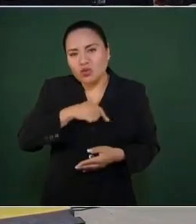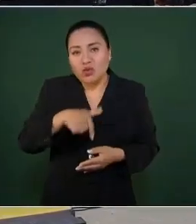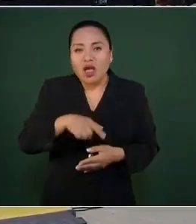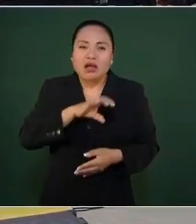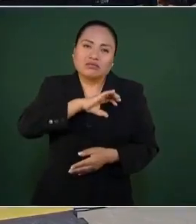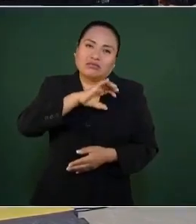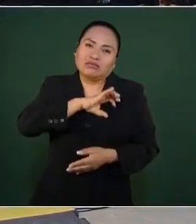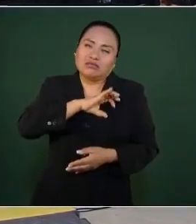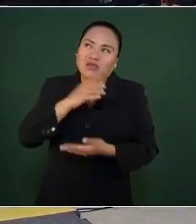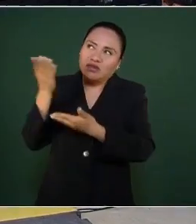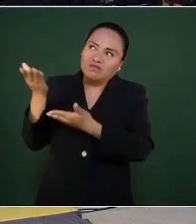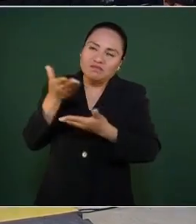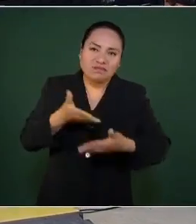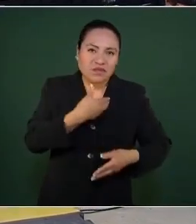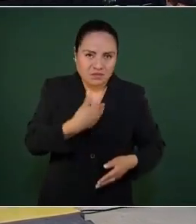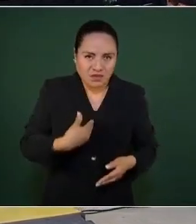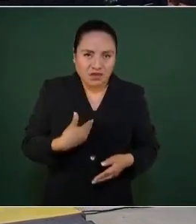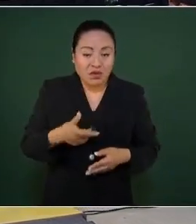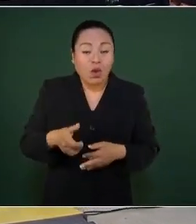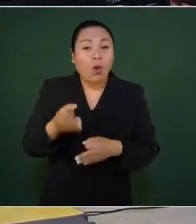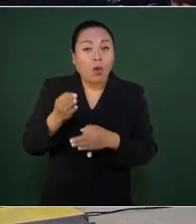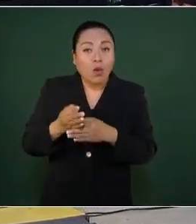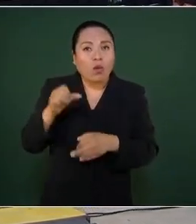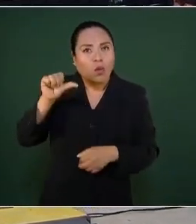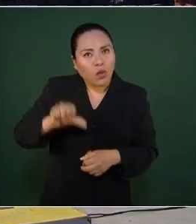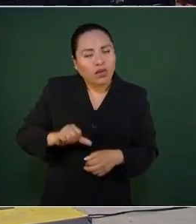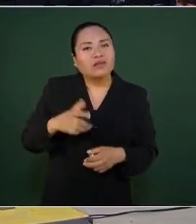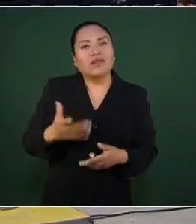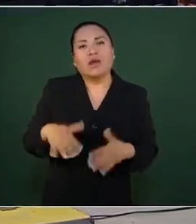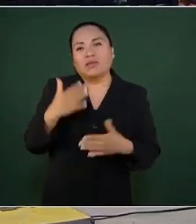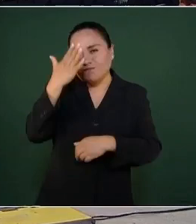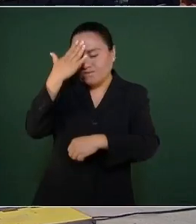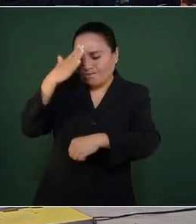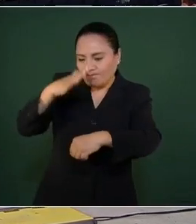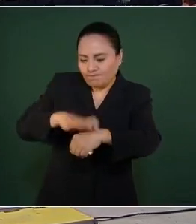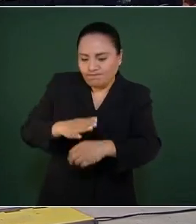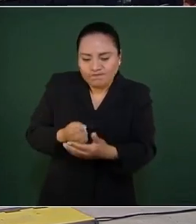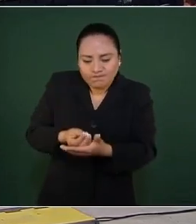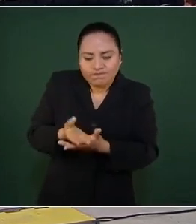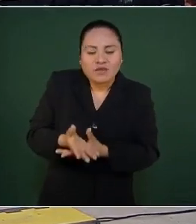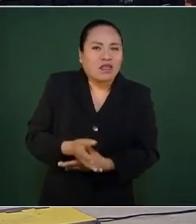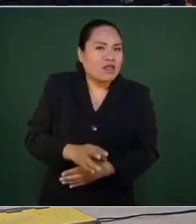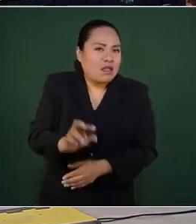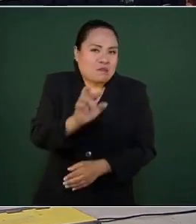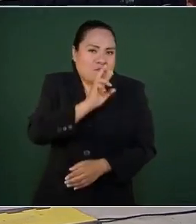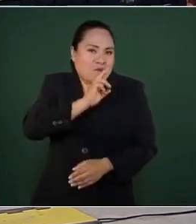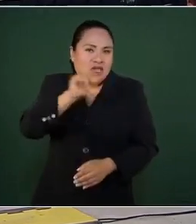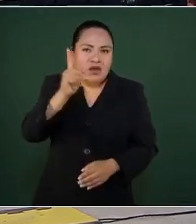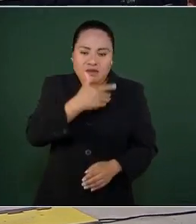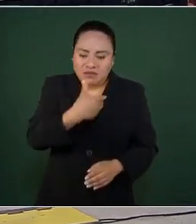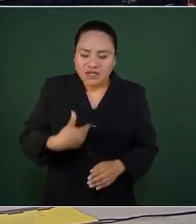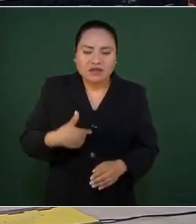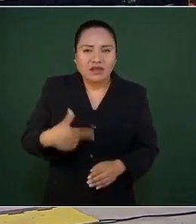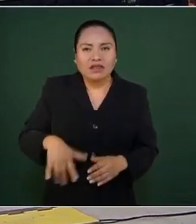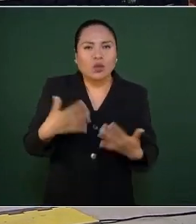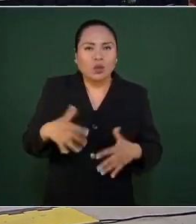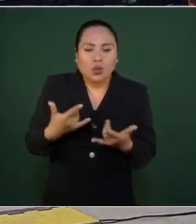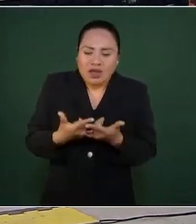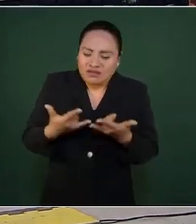pueblo. Y hoy que conmemoramos el natalicio del mejor presidente de nuestra